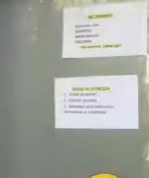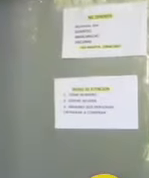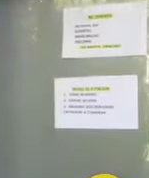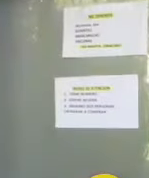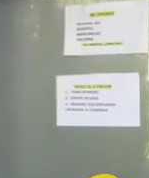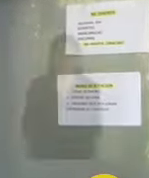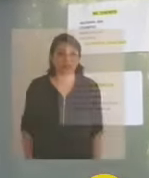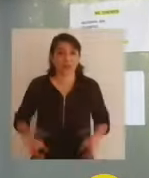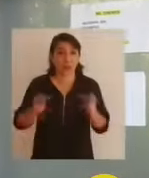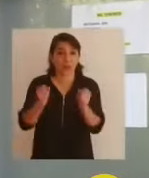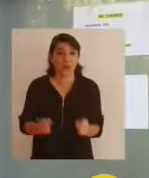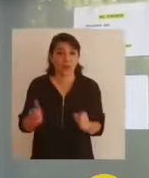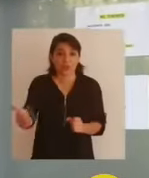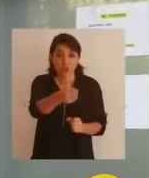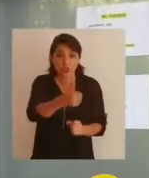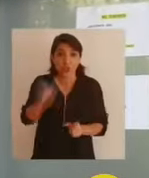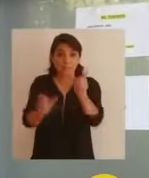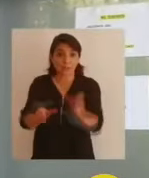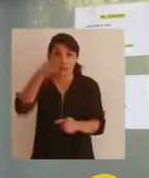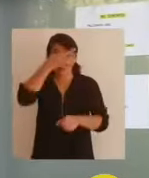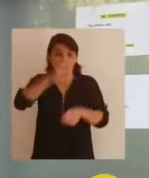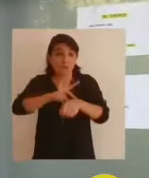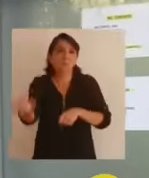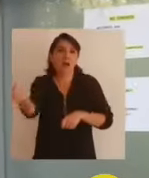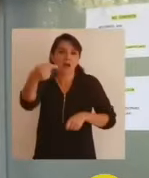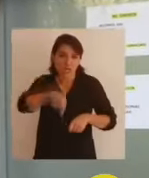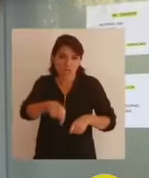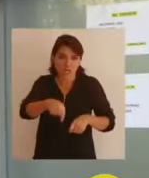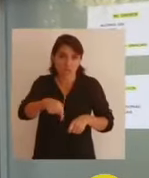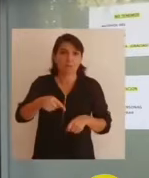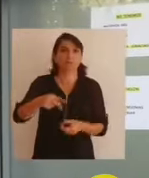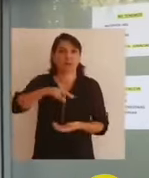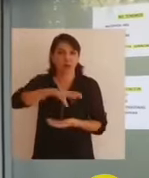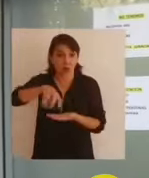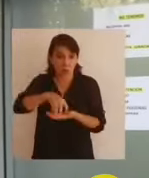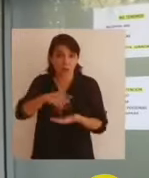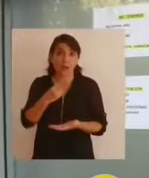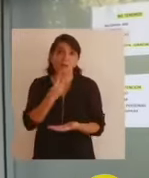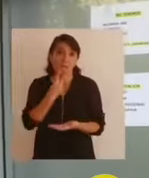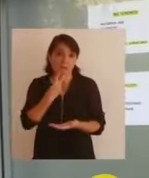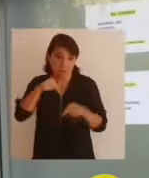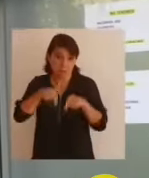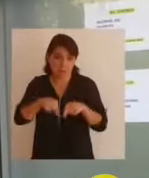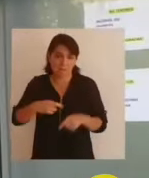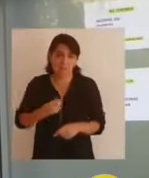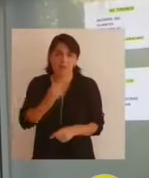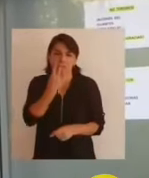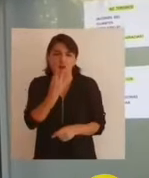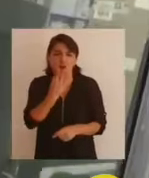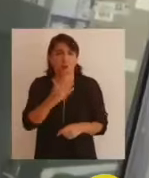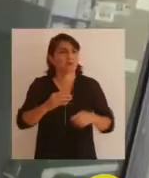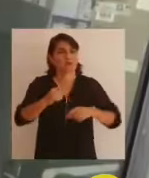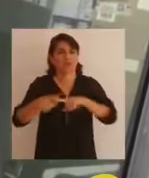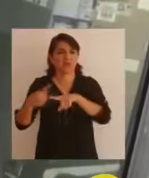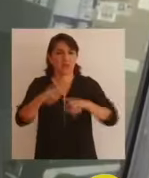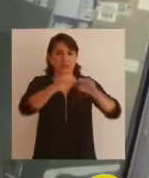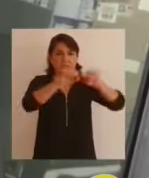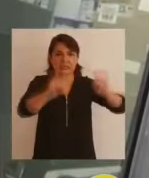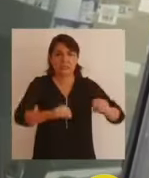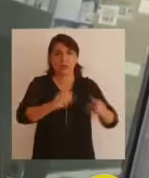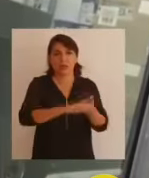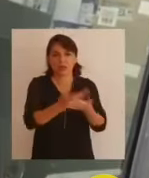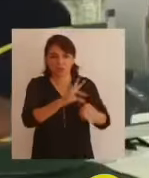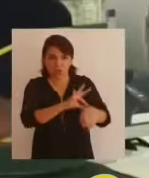Pueden venir todos los pacientes que residan en la comuna de Peñaflor, independiente de su sistema de salud, puede ser